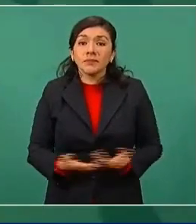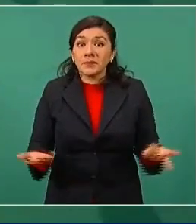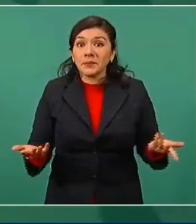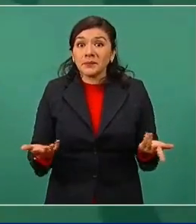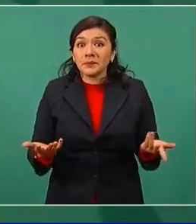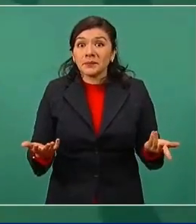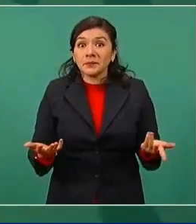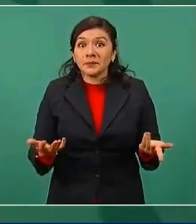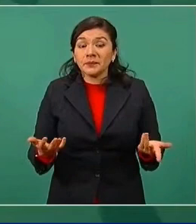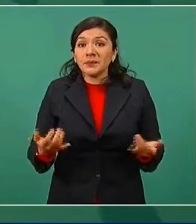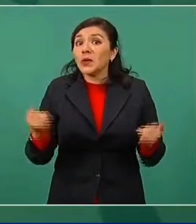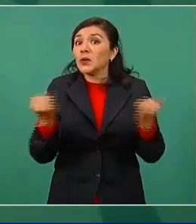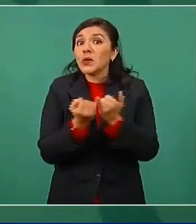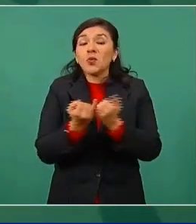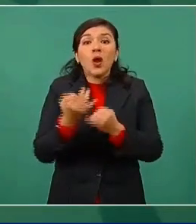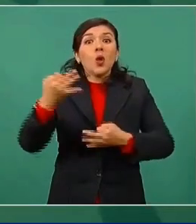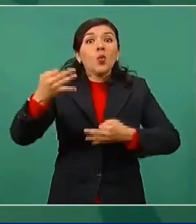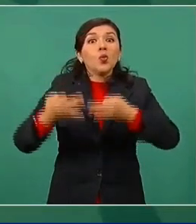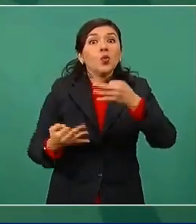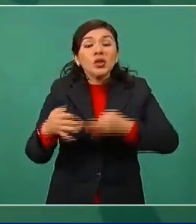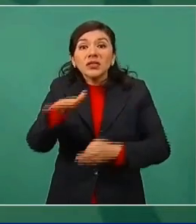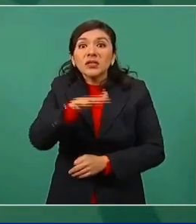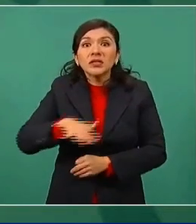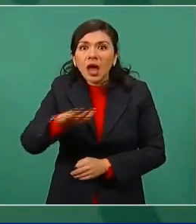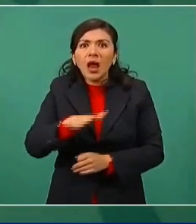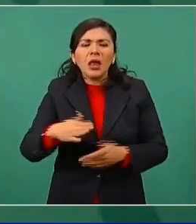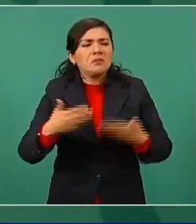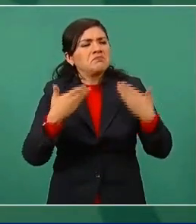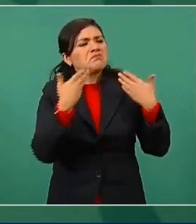casi todo el Poder Judicial.